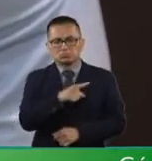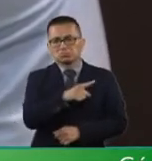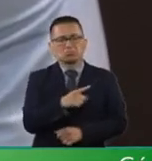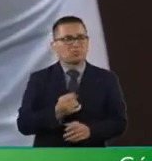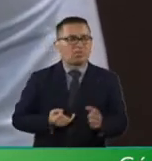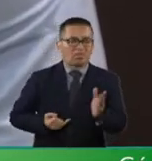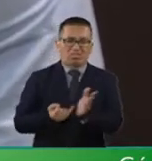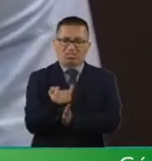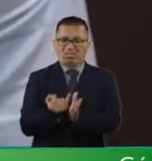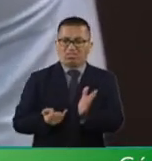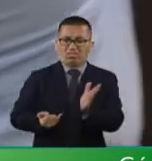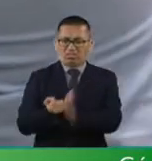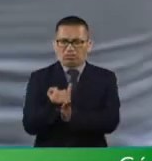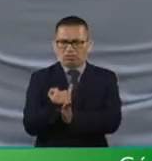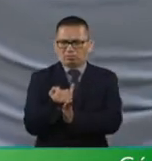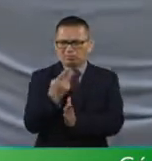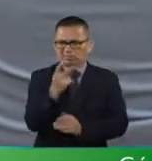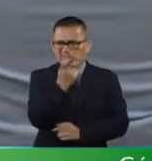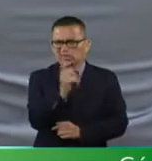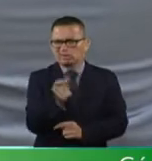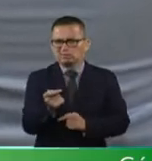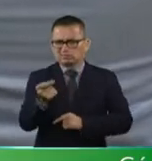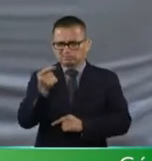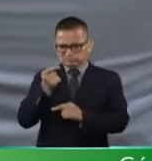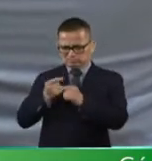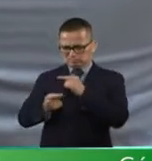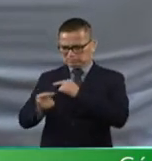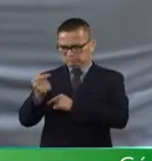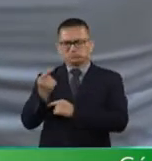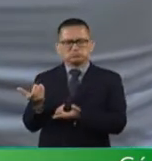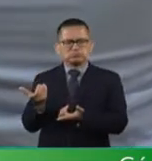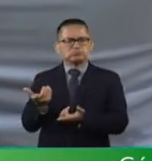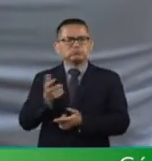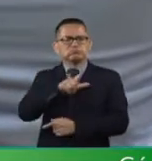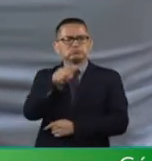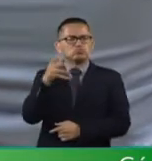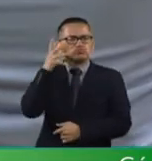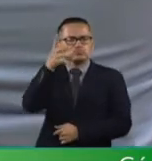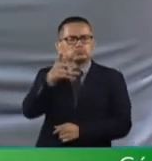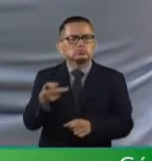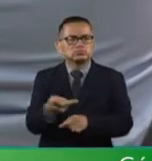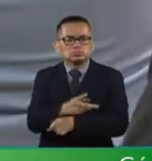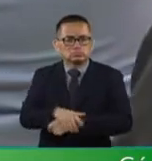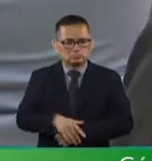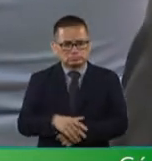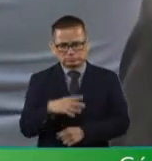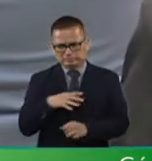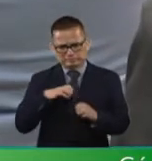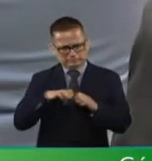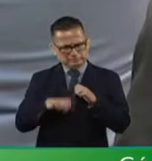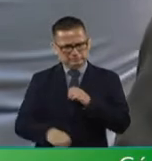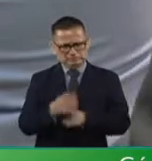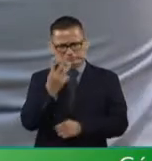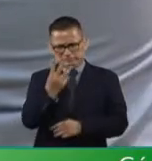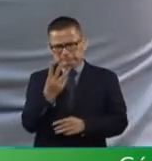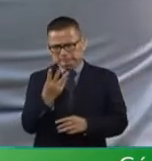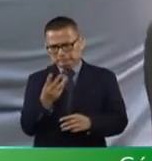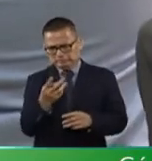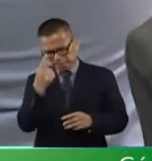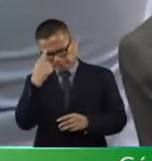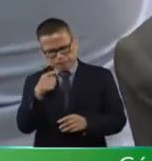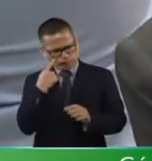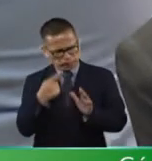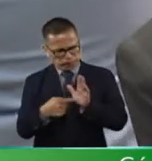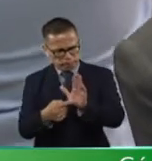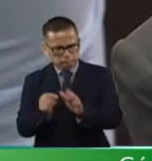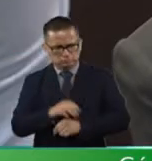regresivas sin mirar hacia el futuro Y para muestra tres botones muy evidentes muy evidentes